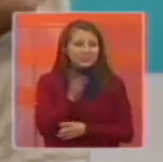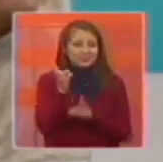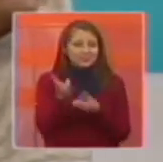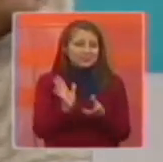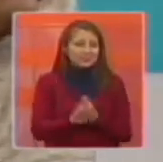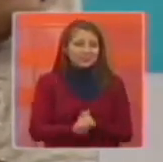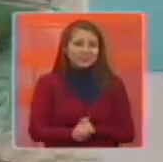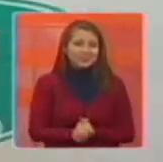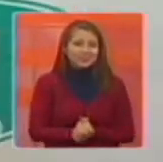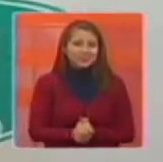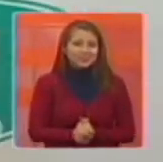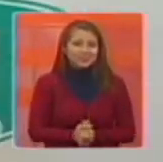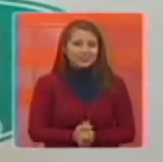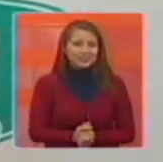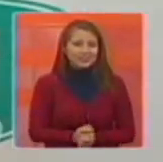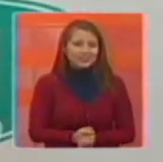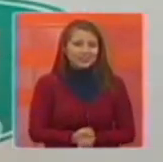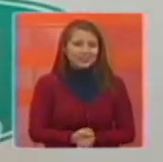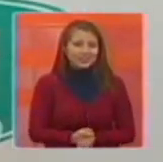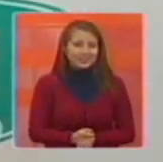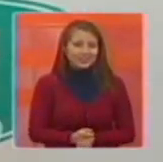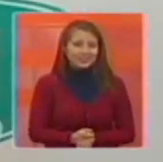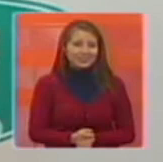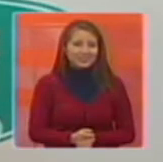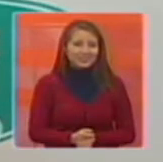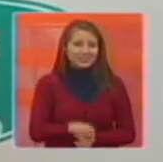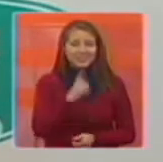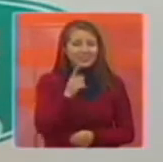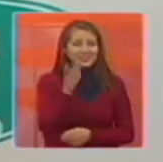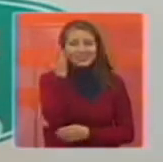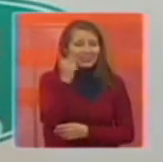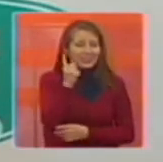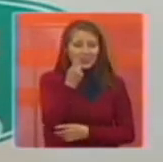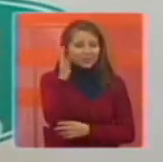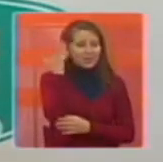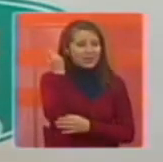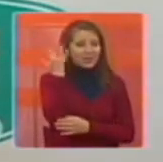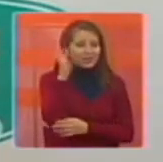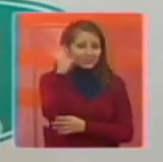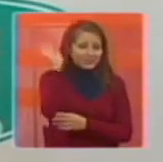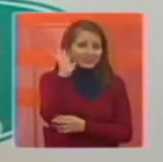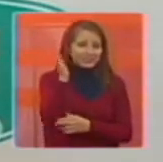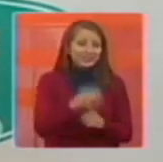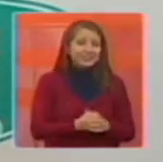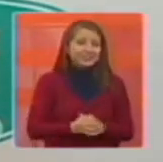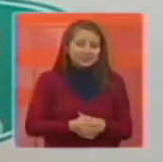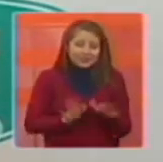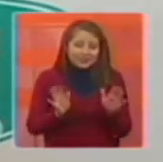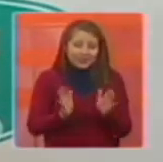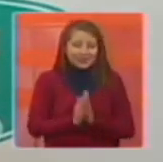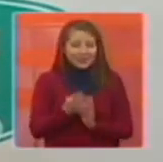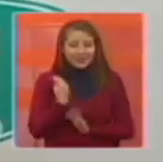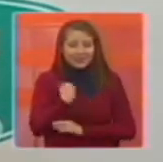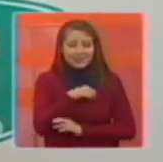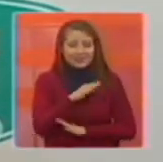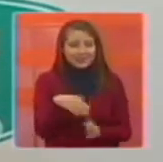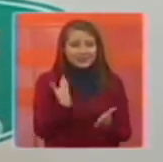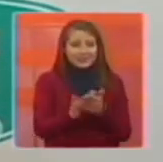¿Sí lo ves? Sí, lo veo. Muñeco porfiado, así te hace Judith nada más. Mira ese gordo. Sí. Nosotros aquí